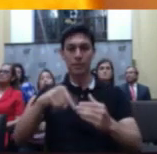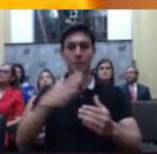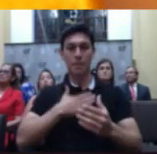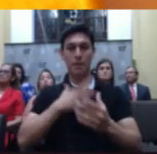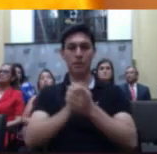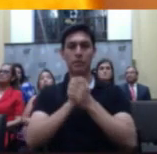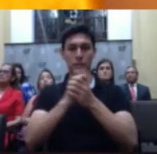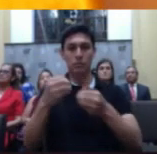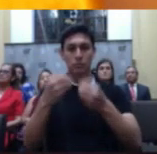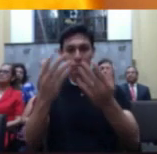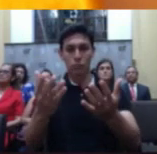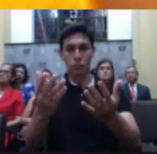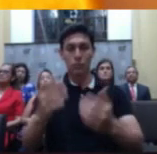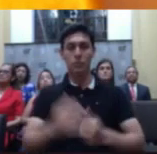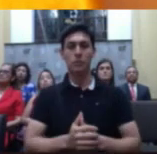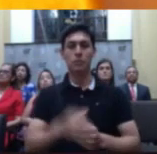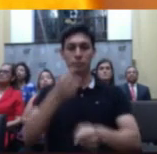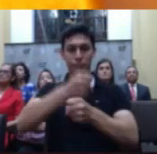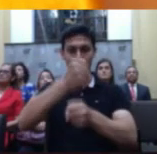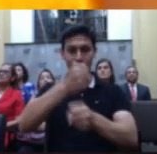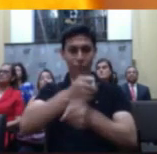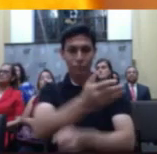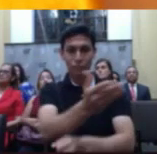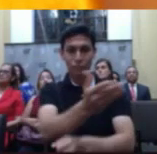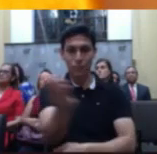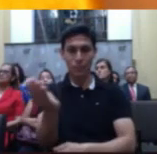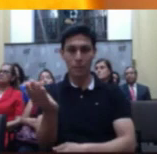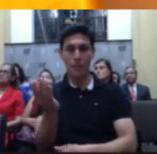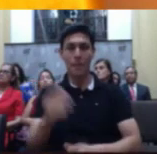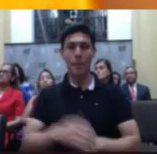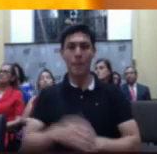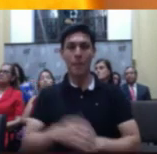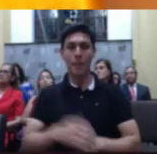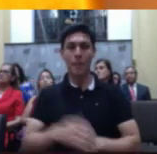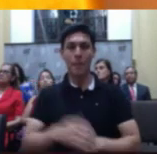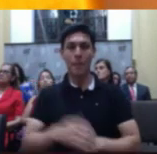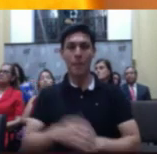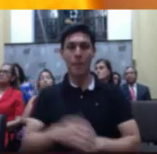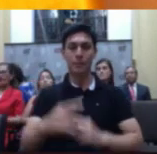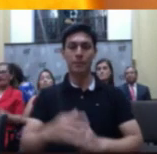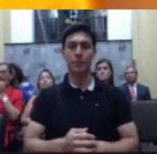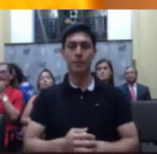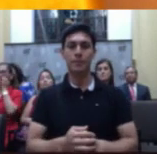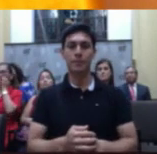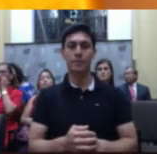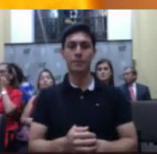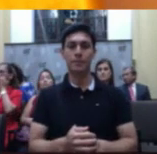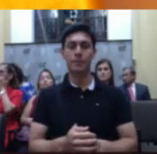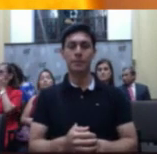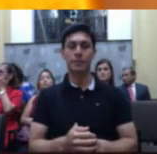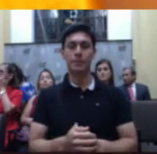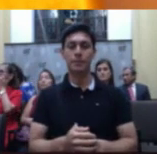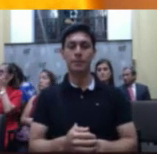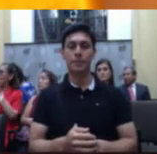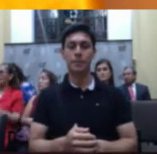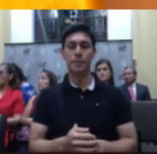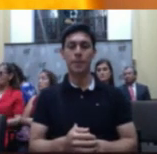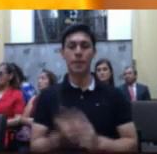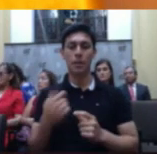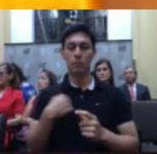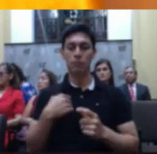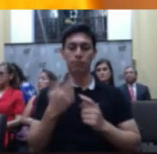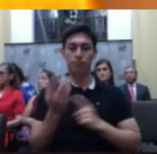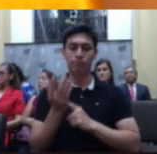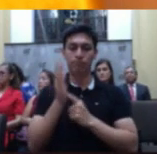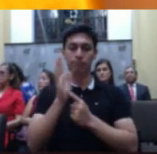saludo a su cuerpo edilicio, funcionarios, trabajadores y vecinos. Hago presentación para expresarle los sentimientos de mi consideración y